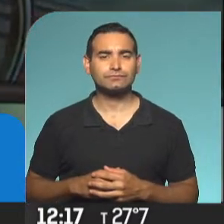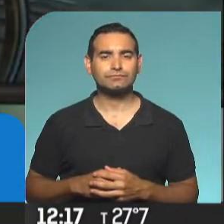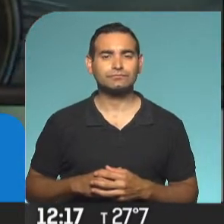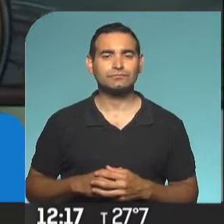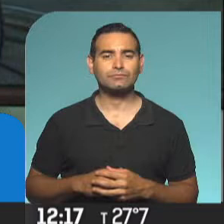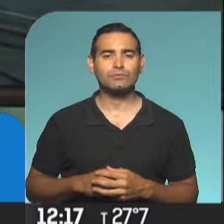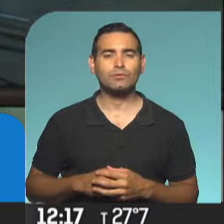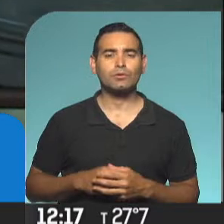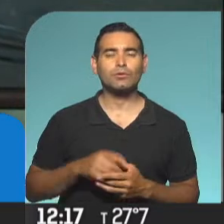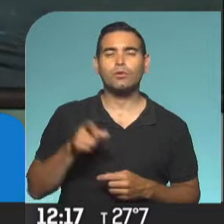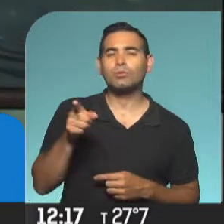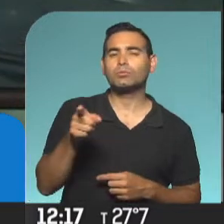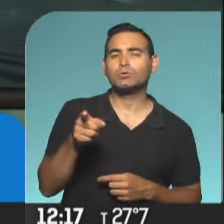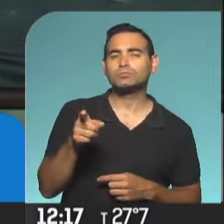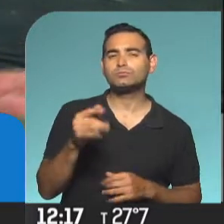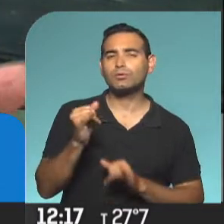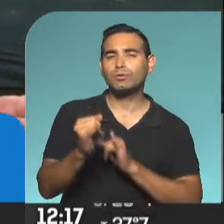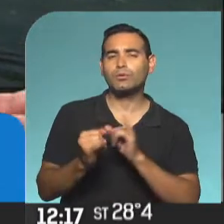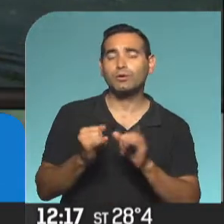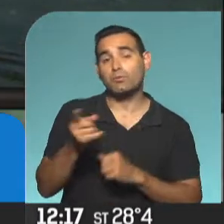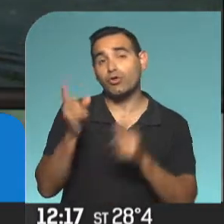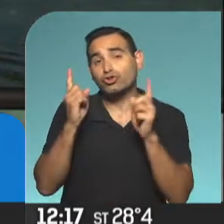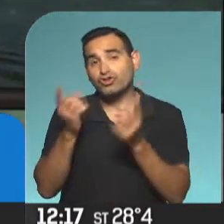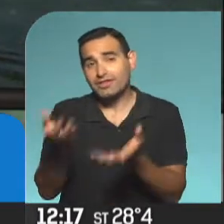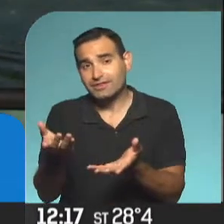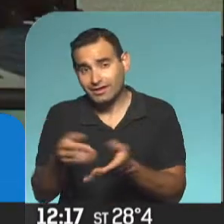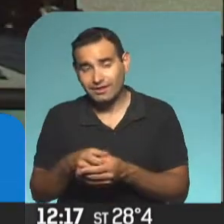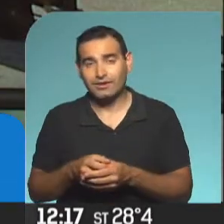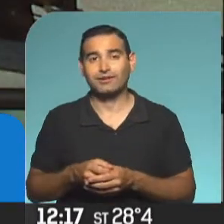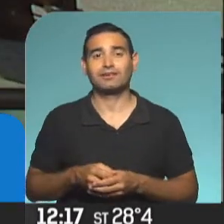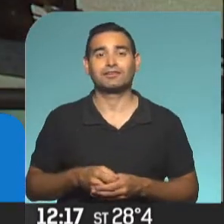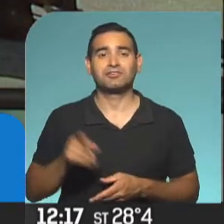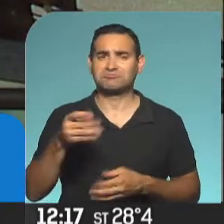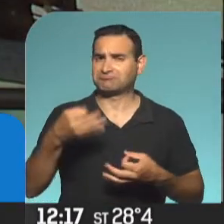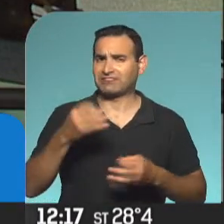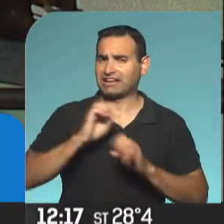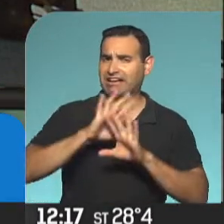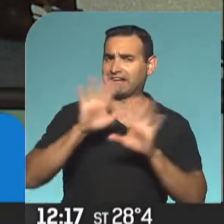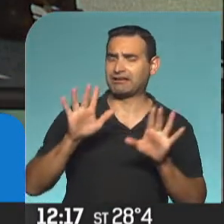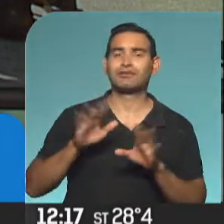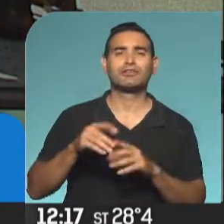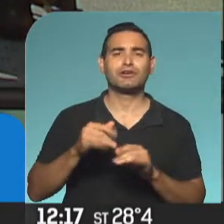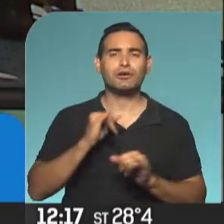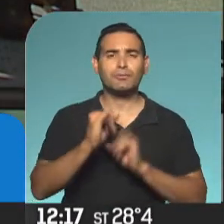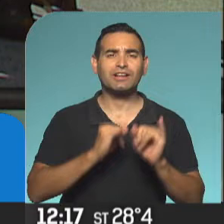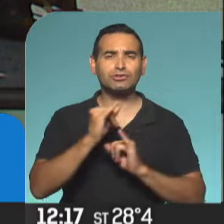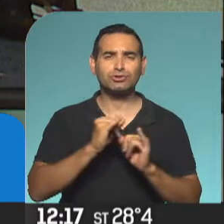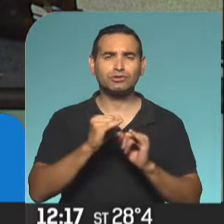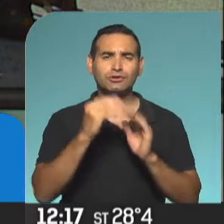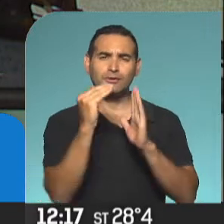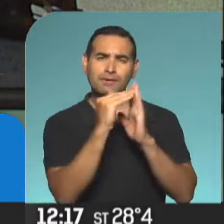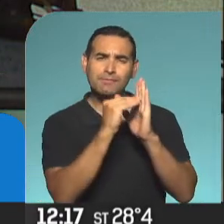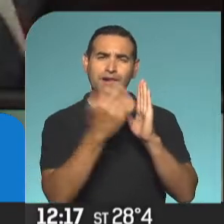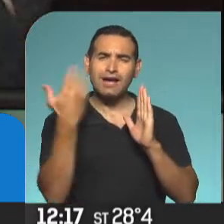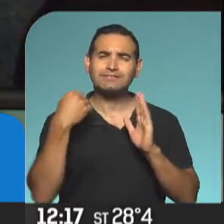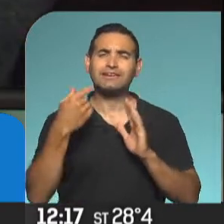donde haces como una suerte de, como sos docente, lo haces de manera muy didáctica, un manual de todas las cosas que se han ido